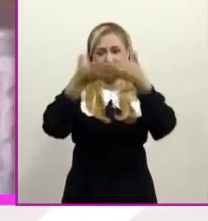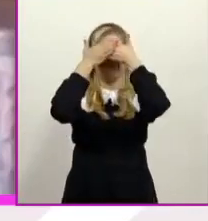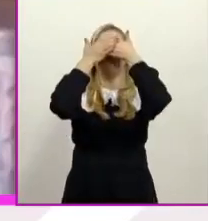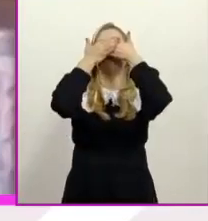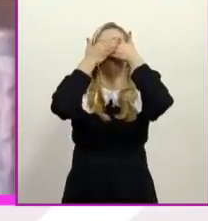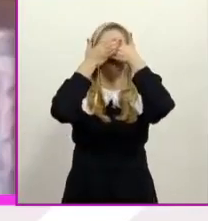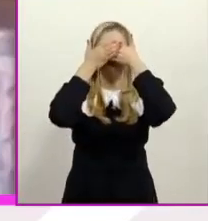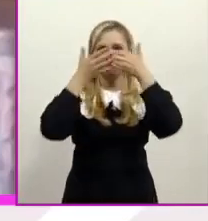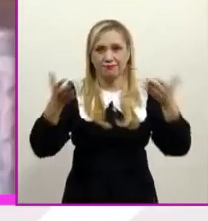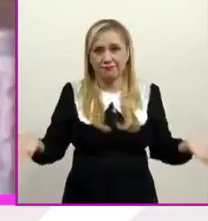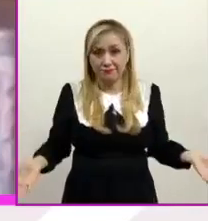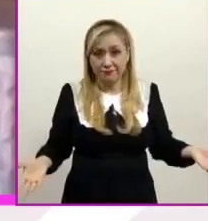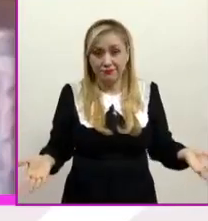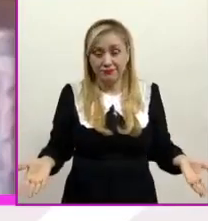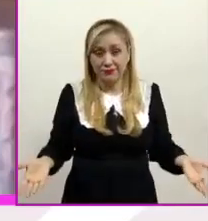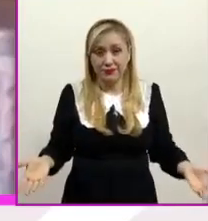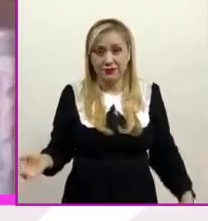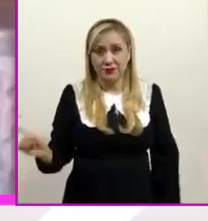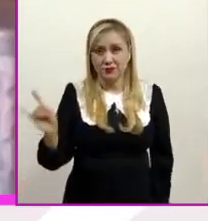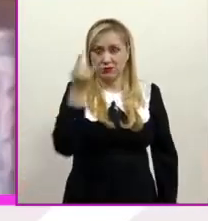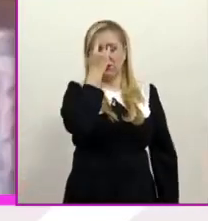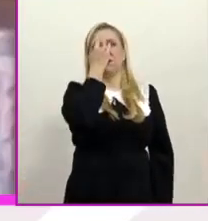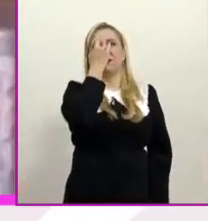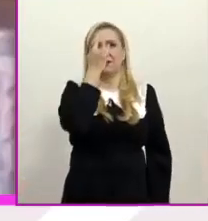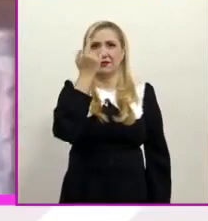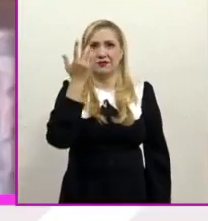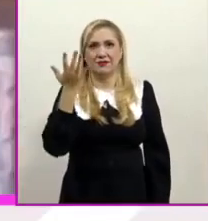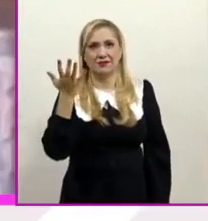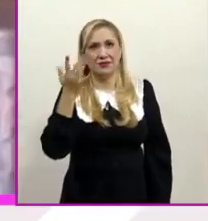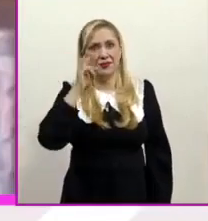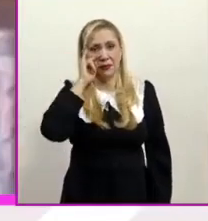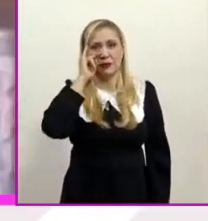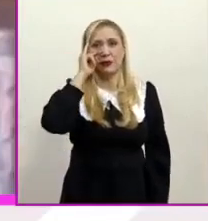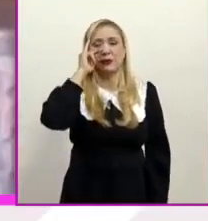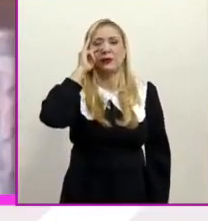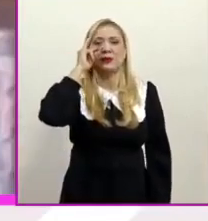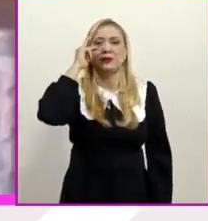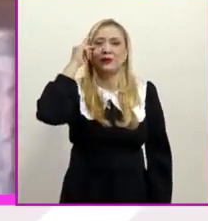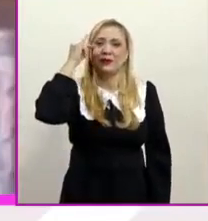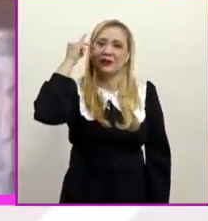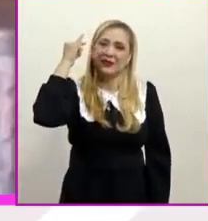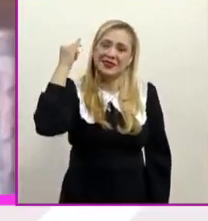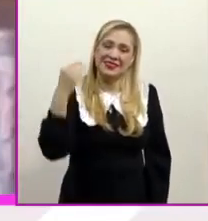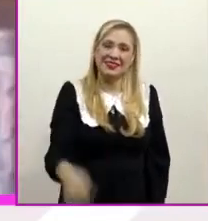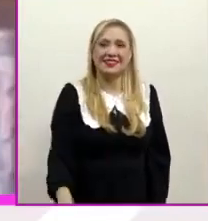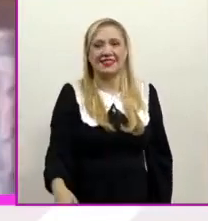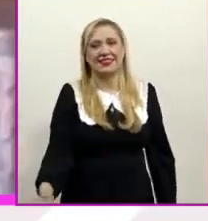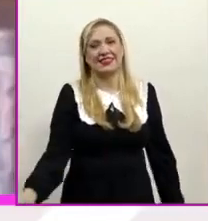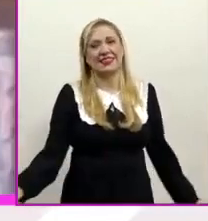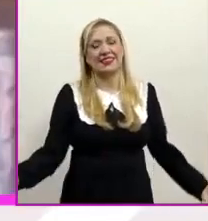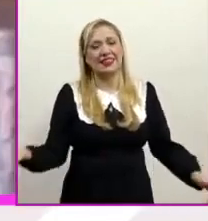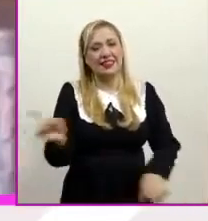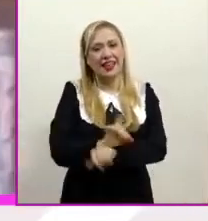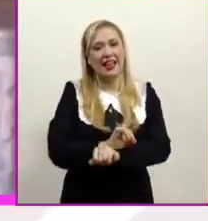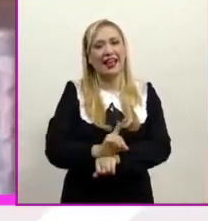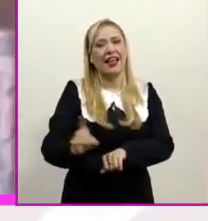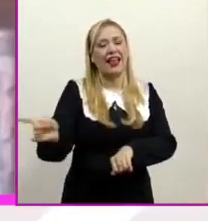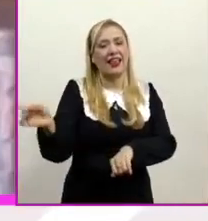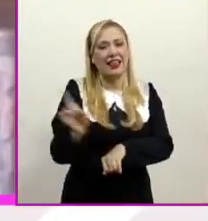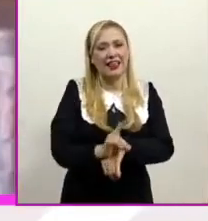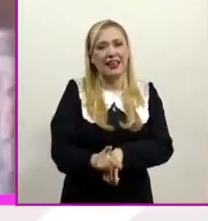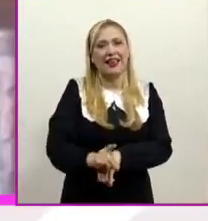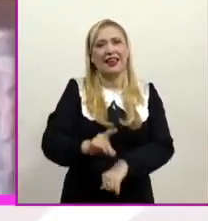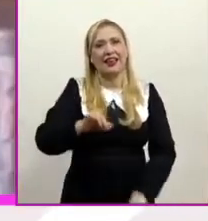cara. El asunto con los actores es que lidiamos día a día con estos